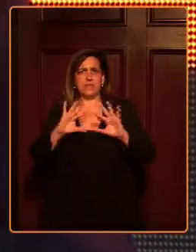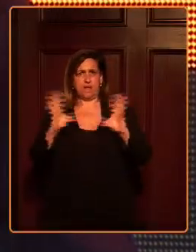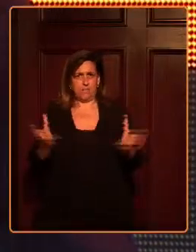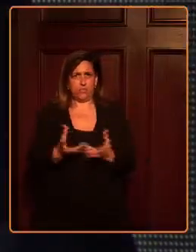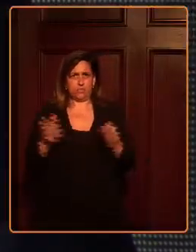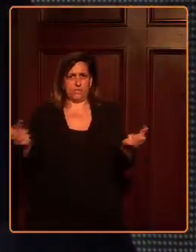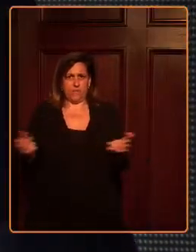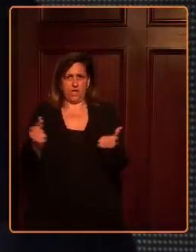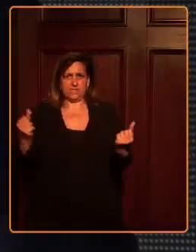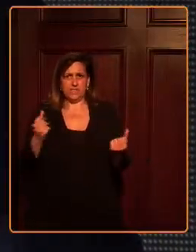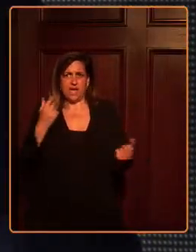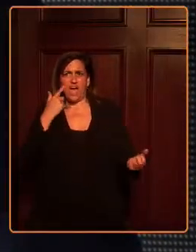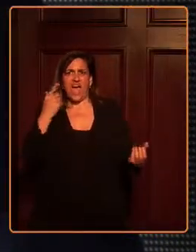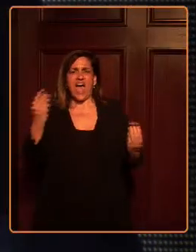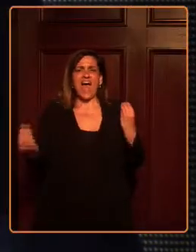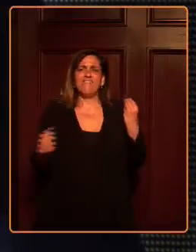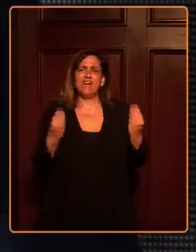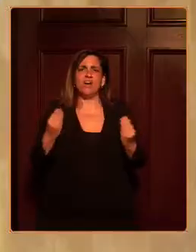ver cómo